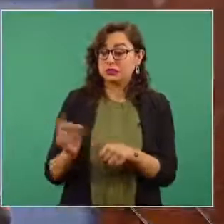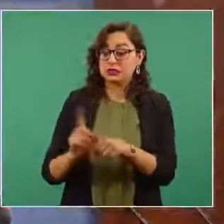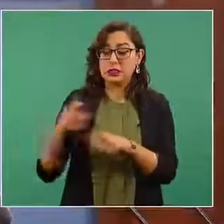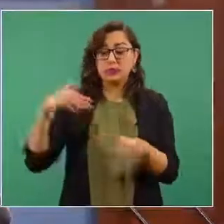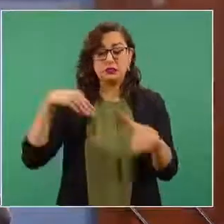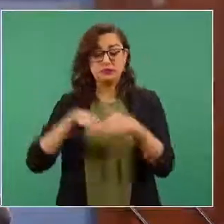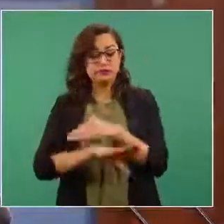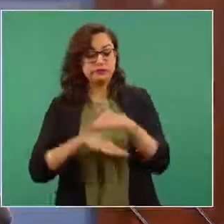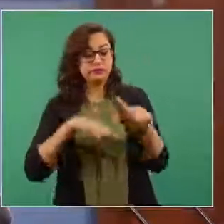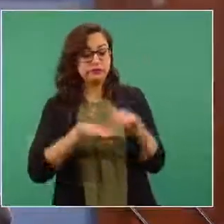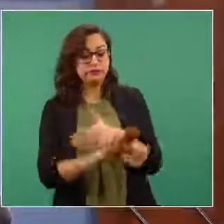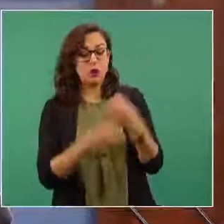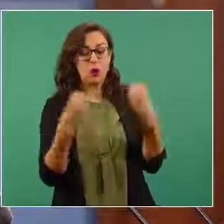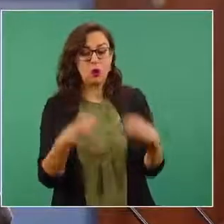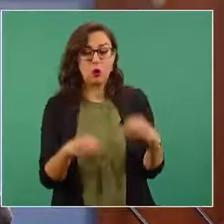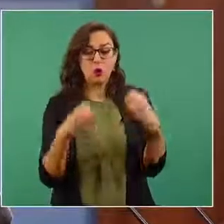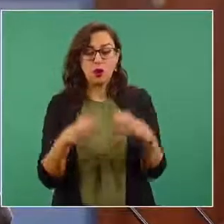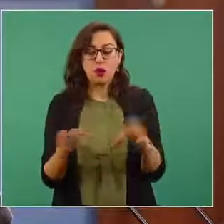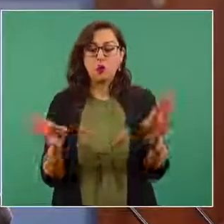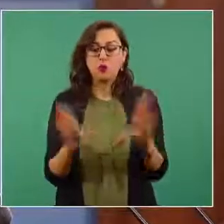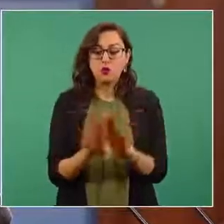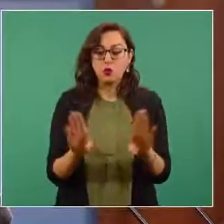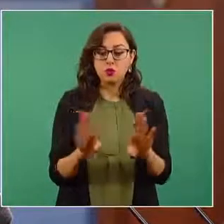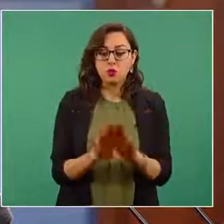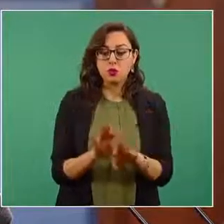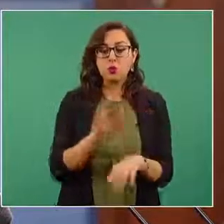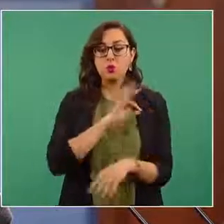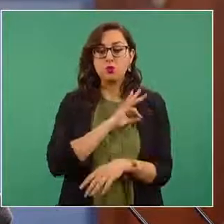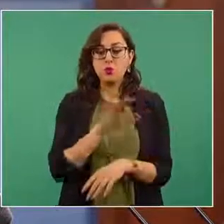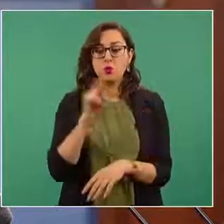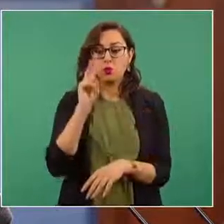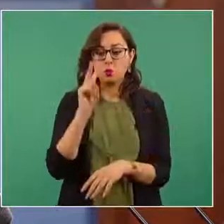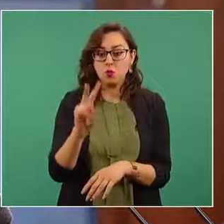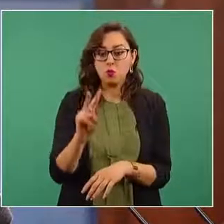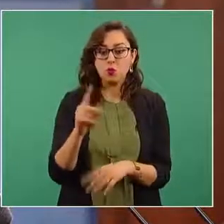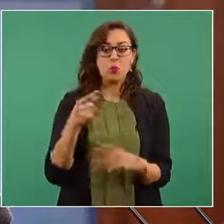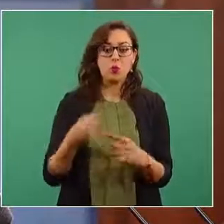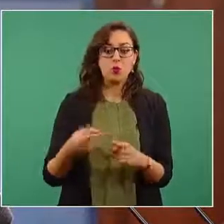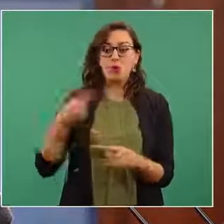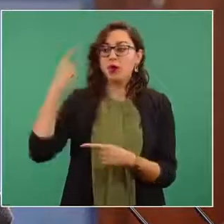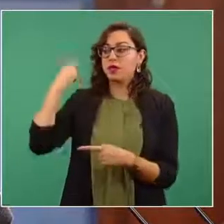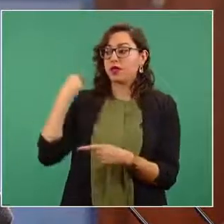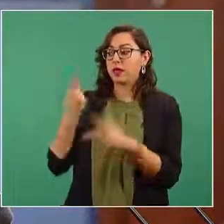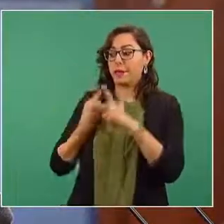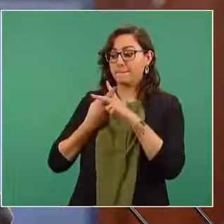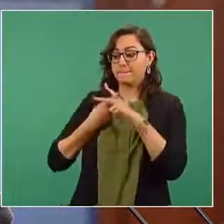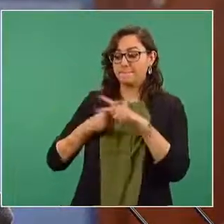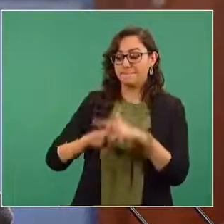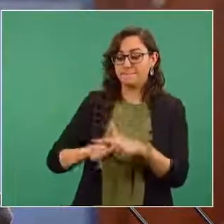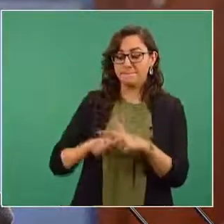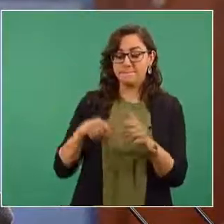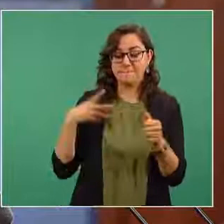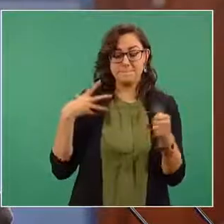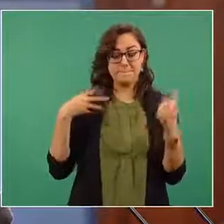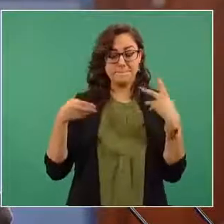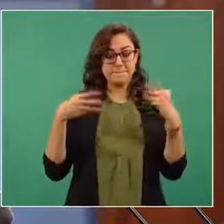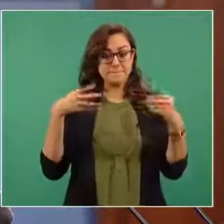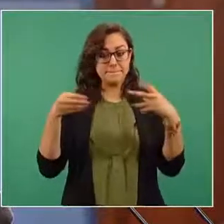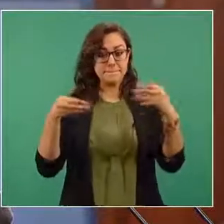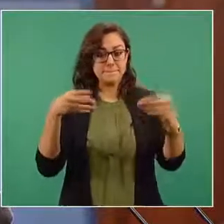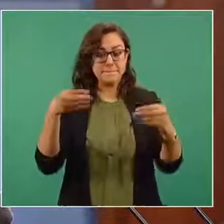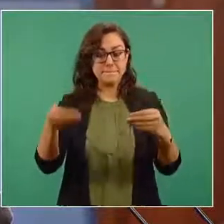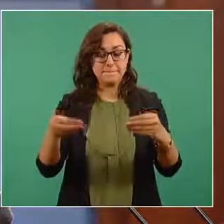principio de la pandemia, en la afección de los mexicanos, a la actualidad, al día de